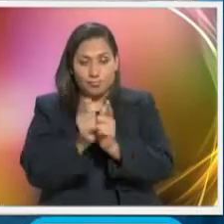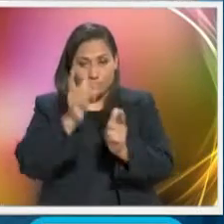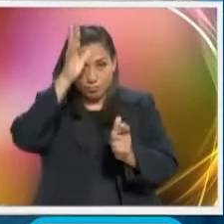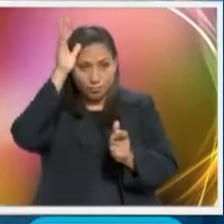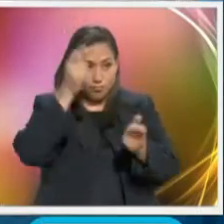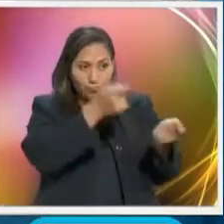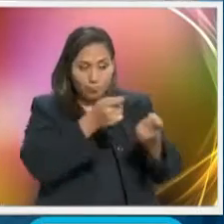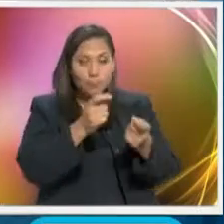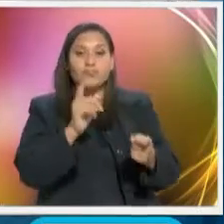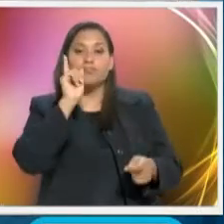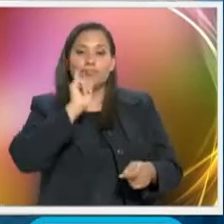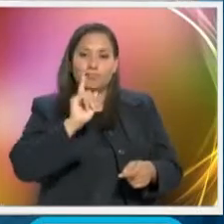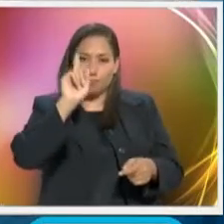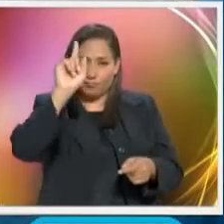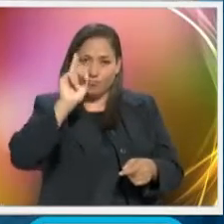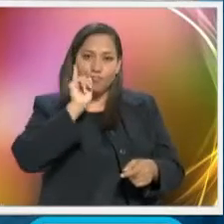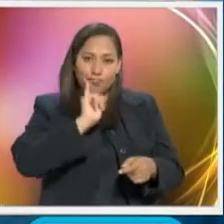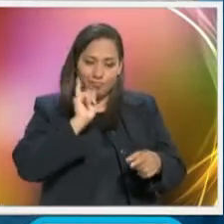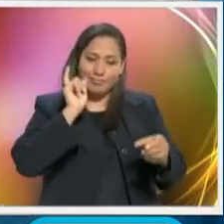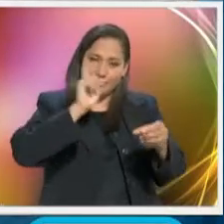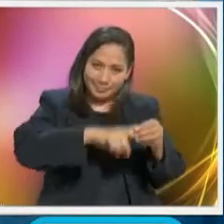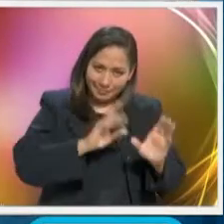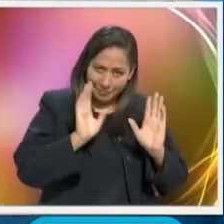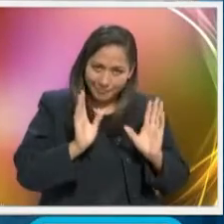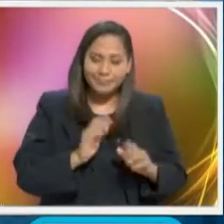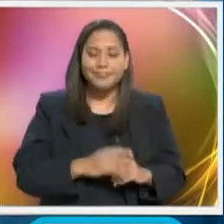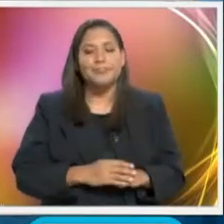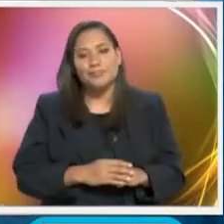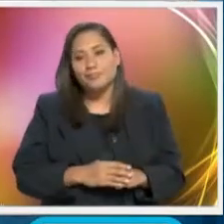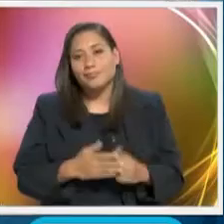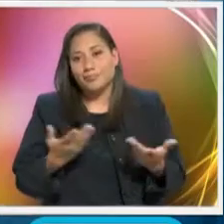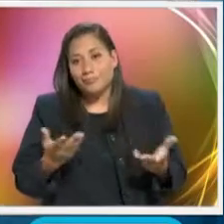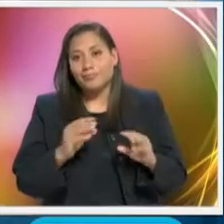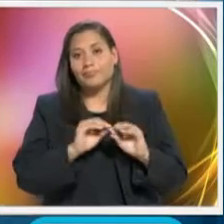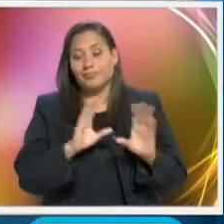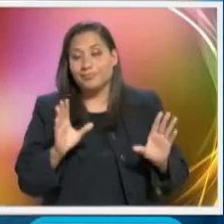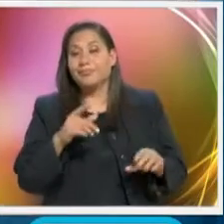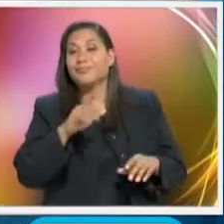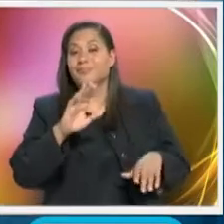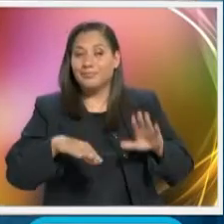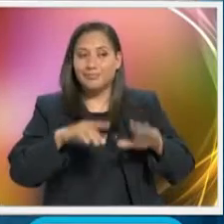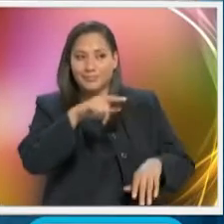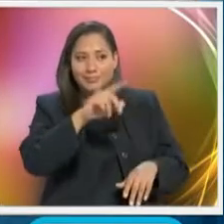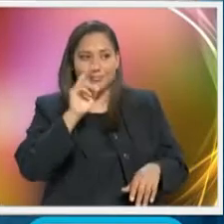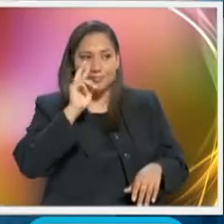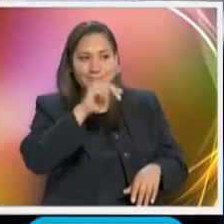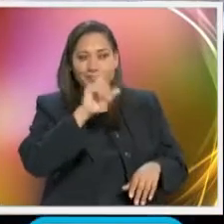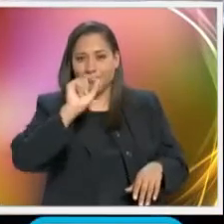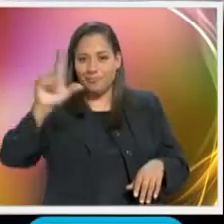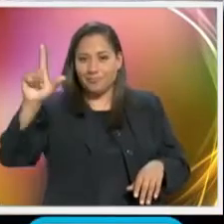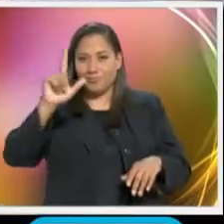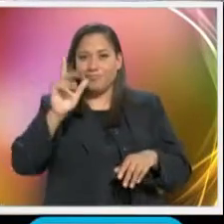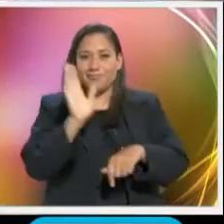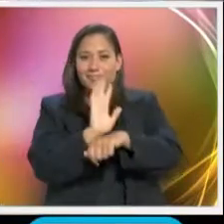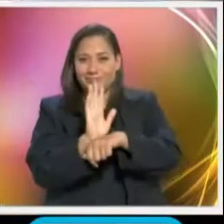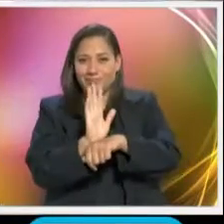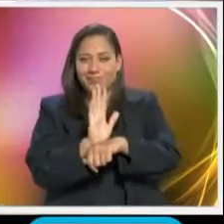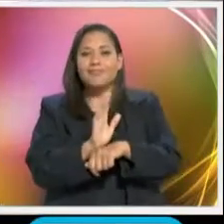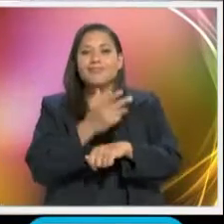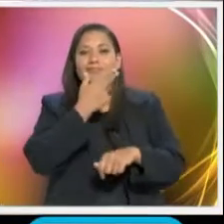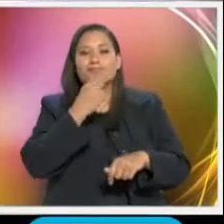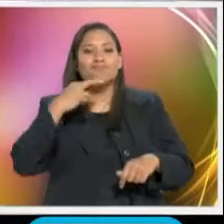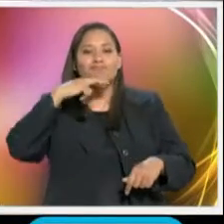se aceptan mujeres. Bueno, y obviamente ya hubo un momento donde ahí está la famosa Mira. película de Cantinflas, El